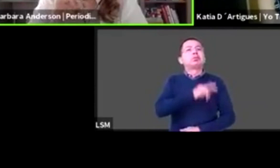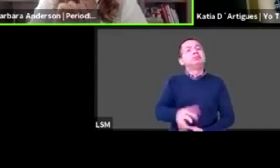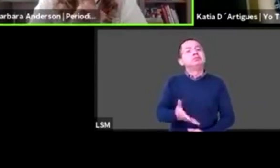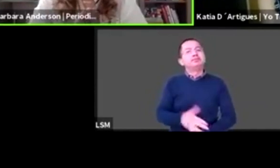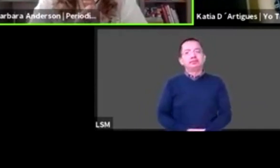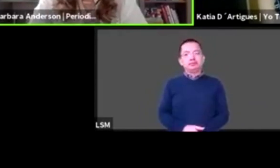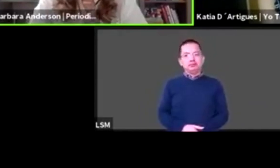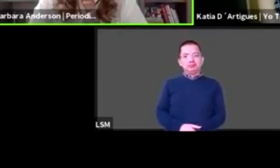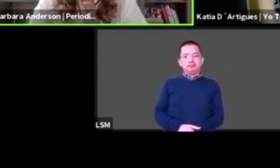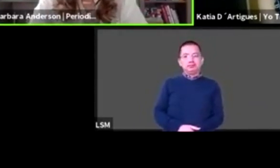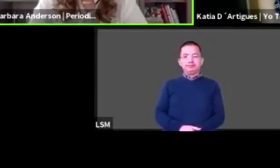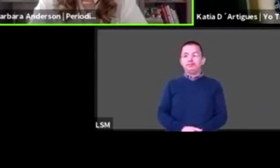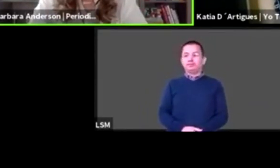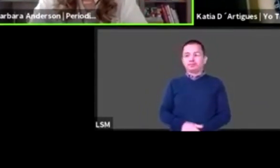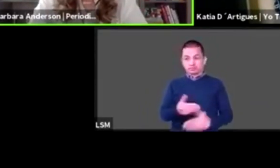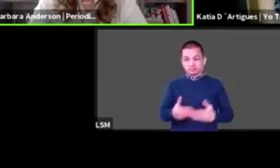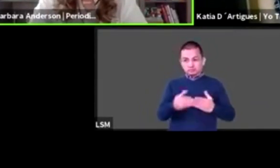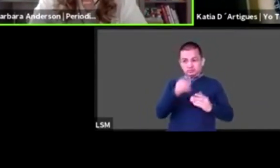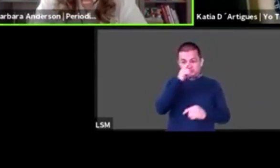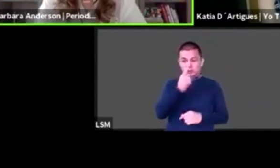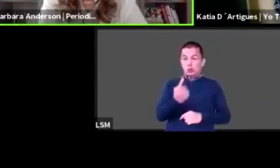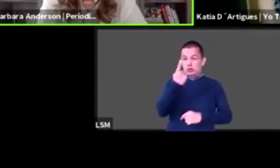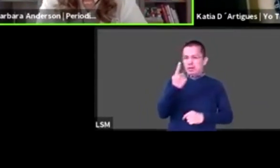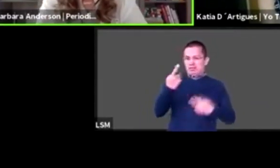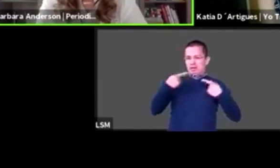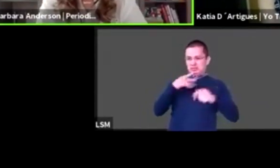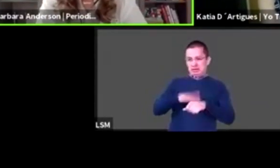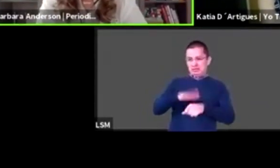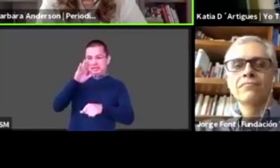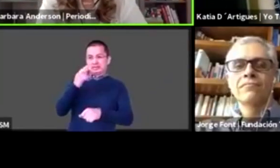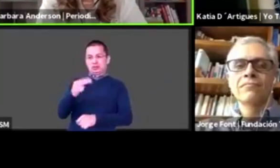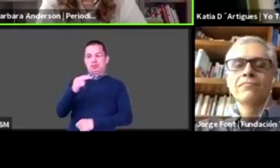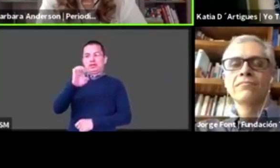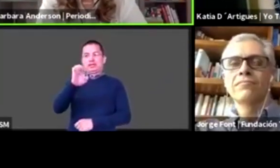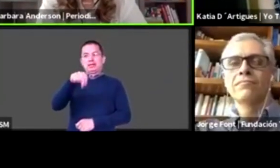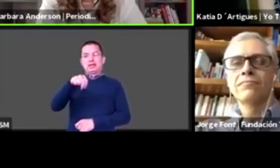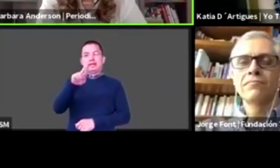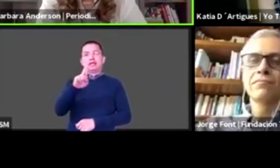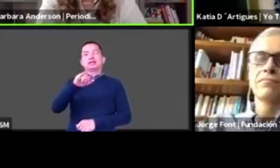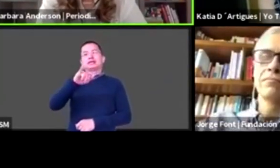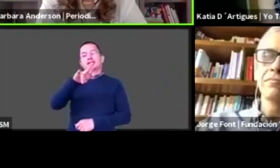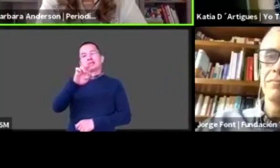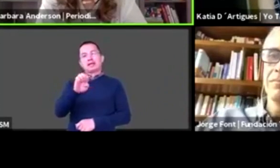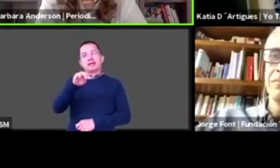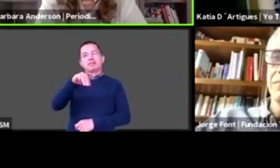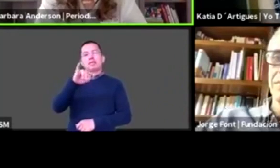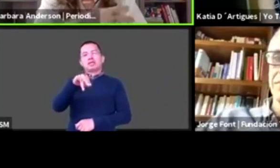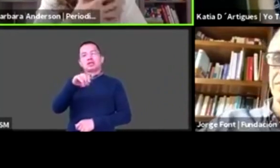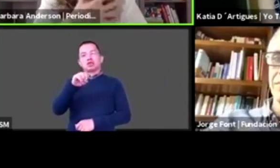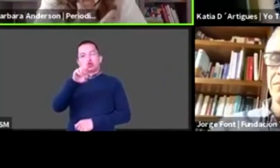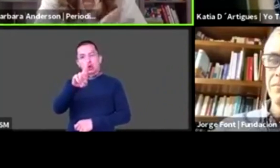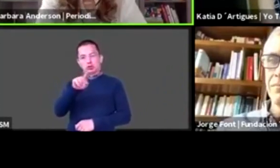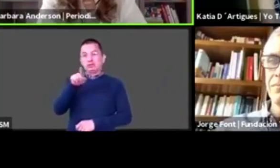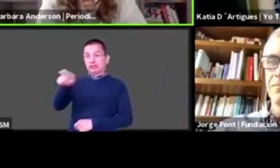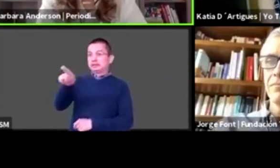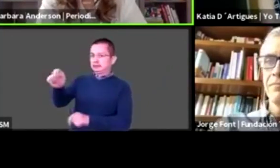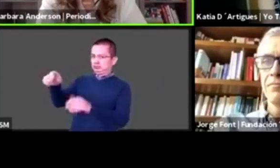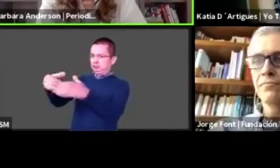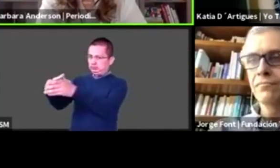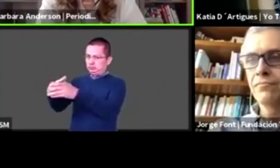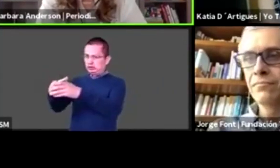vamos a sumar a una persona más ahora a Enrique Minor que es del equipo de la Secretaría Ejecutiva de la Disciplina porque ellos tienen un enorme